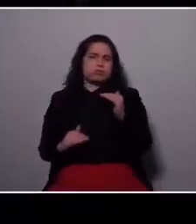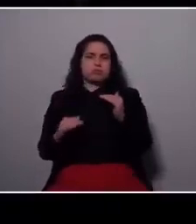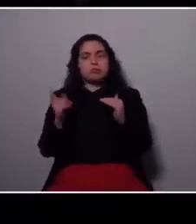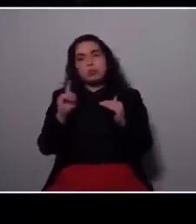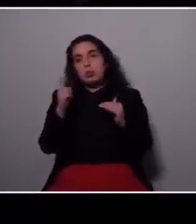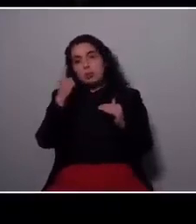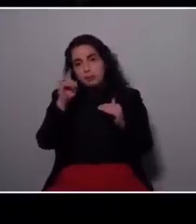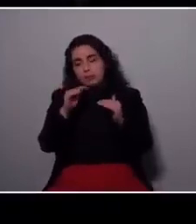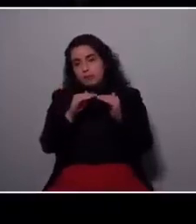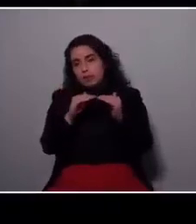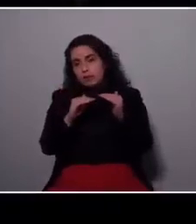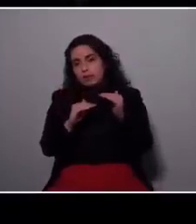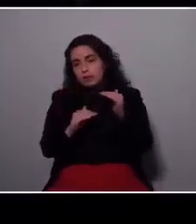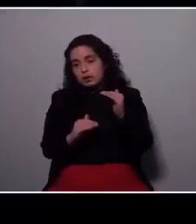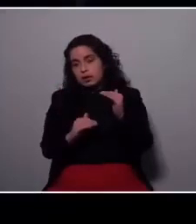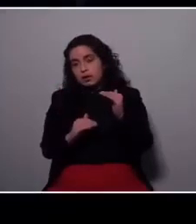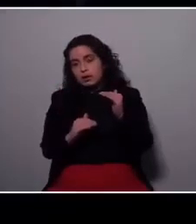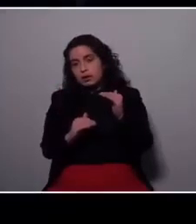con desigualdad.